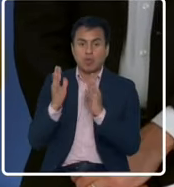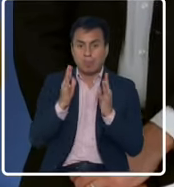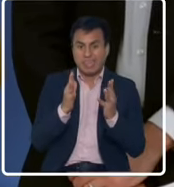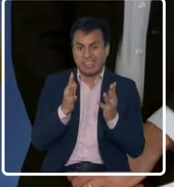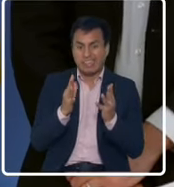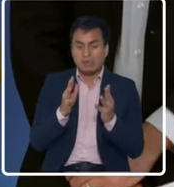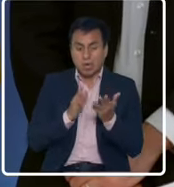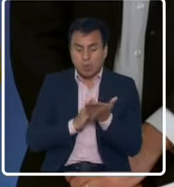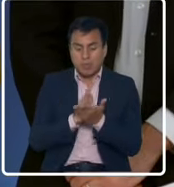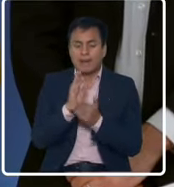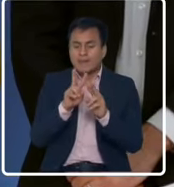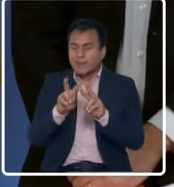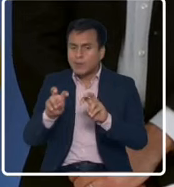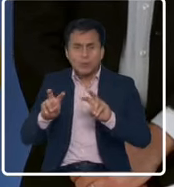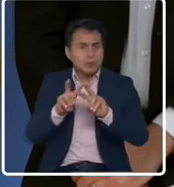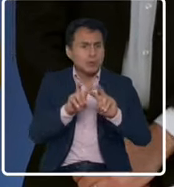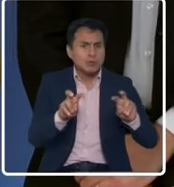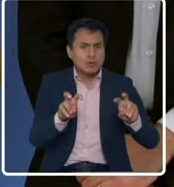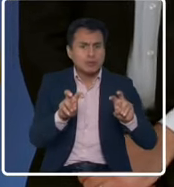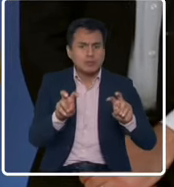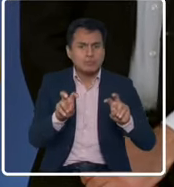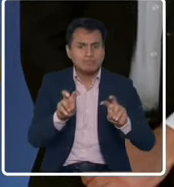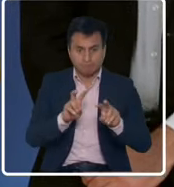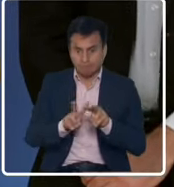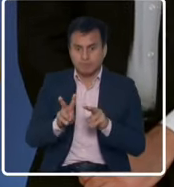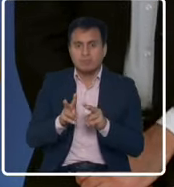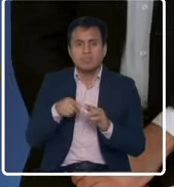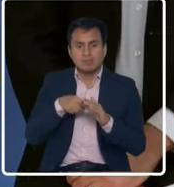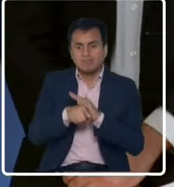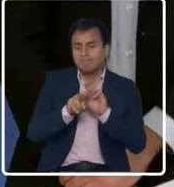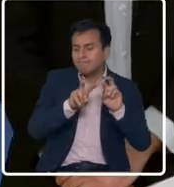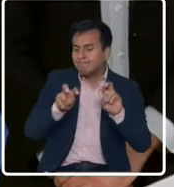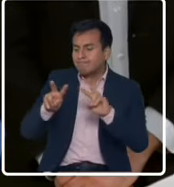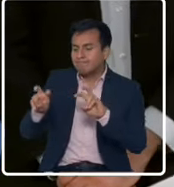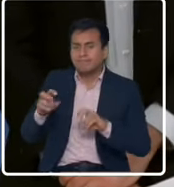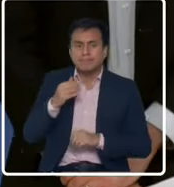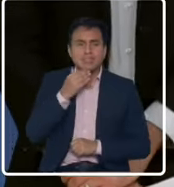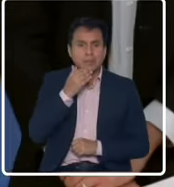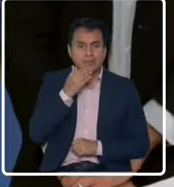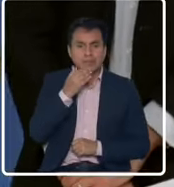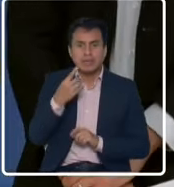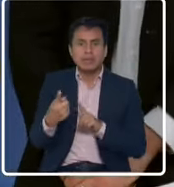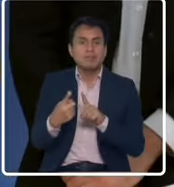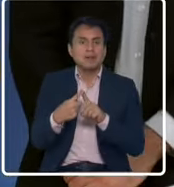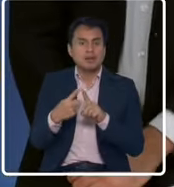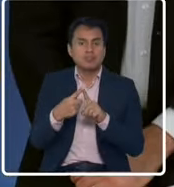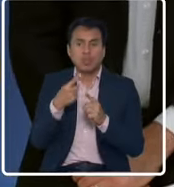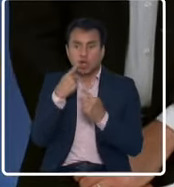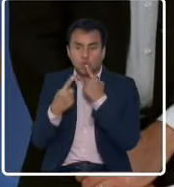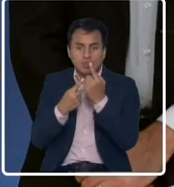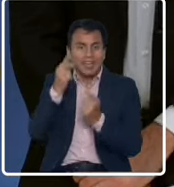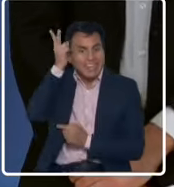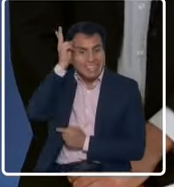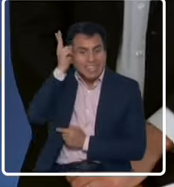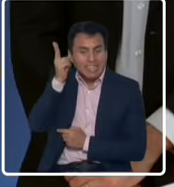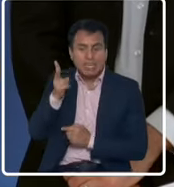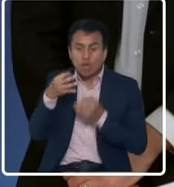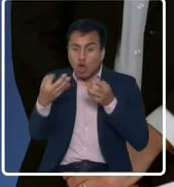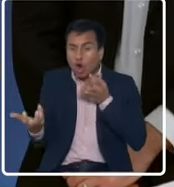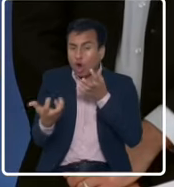ambiente comenzará estudios a través de investigación pero también participación y consulta indígena